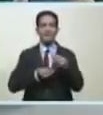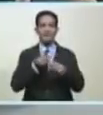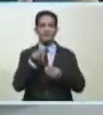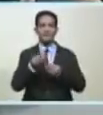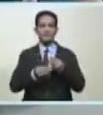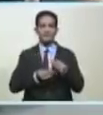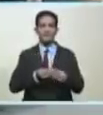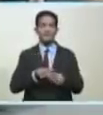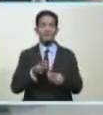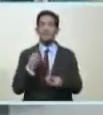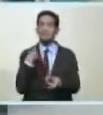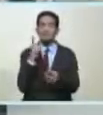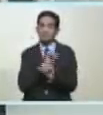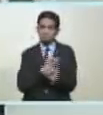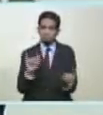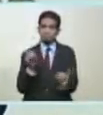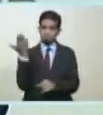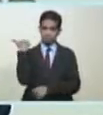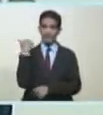y es lo que se ha hecho.